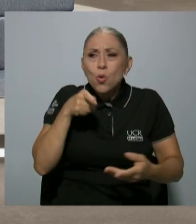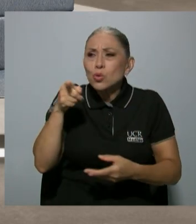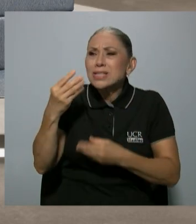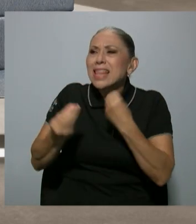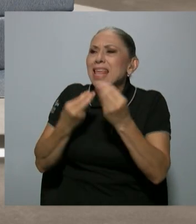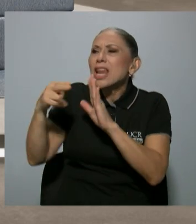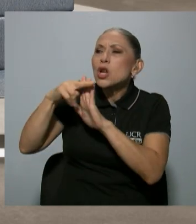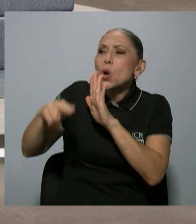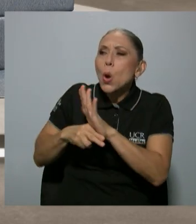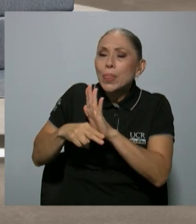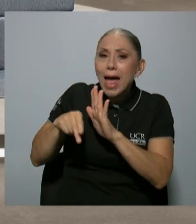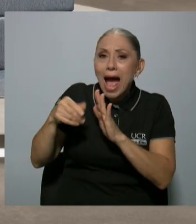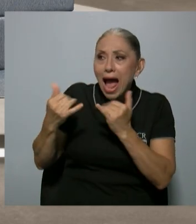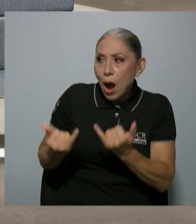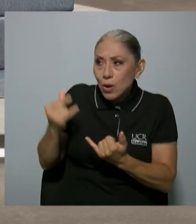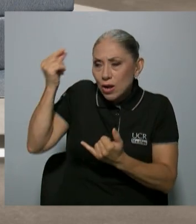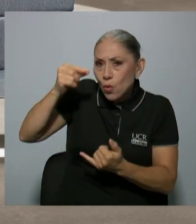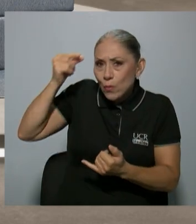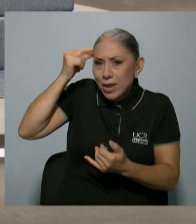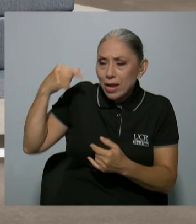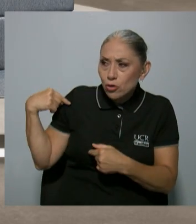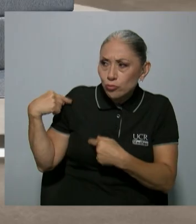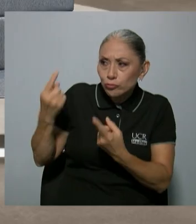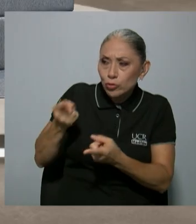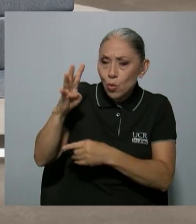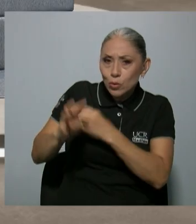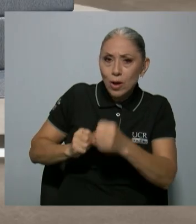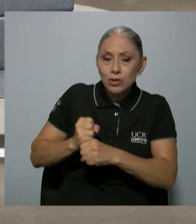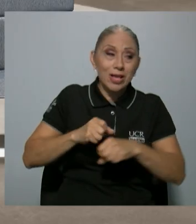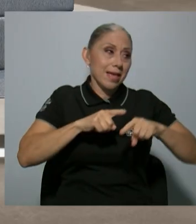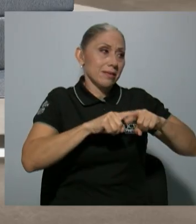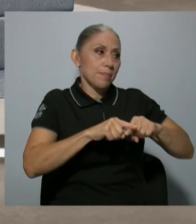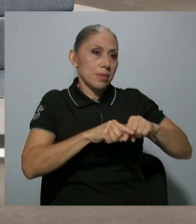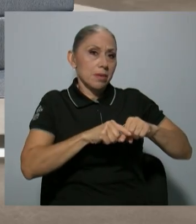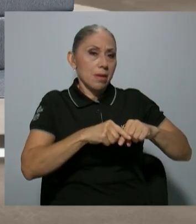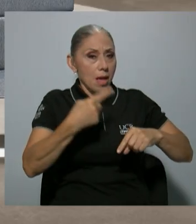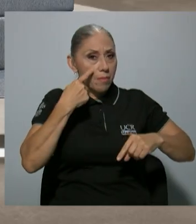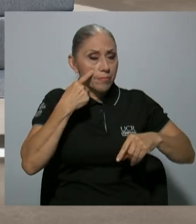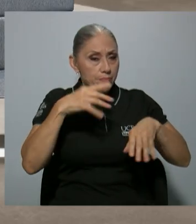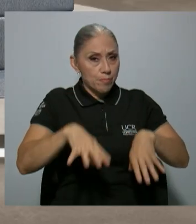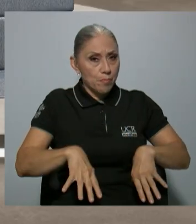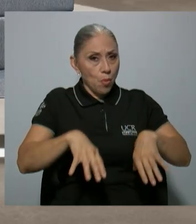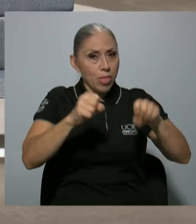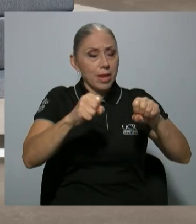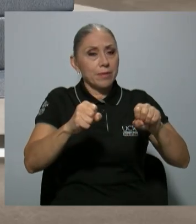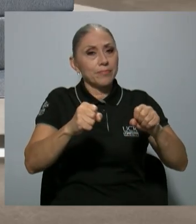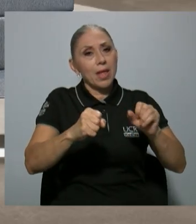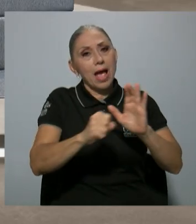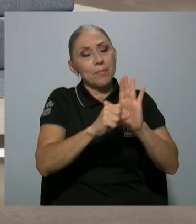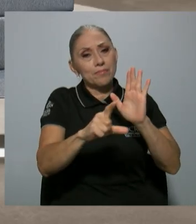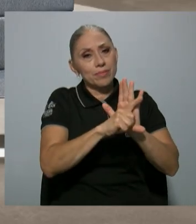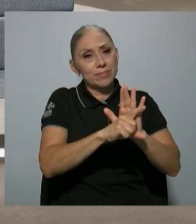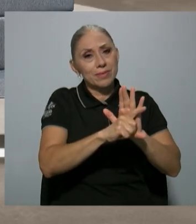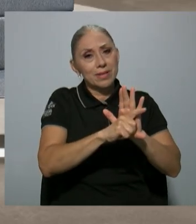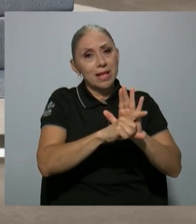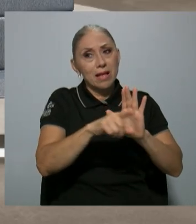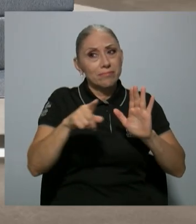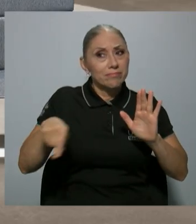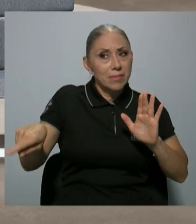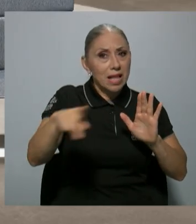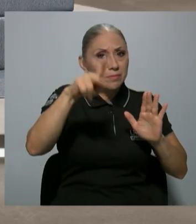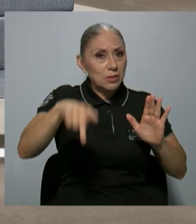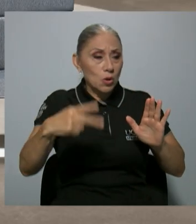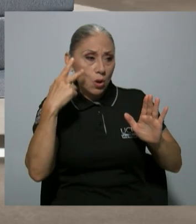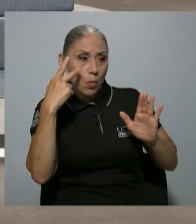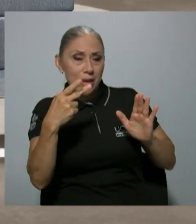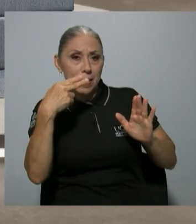Creo que eso es relativo, depende desde dónde se vea. El poder legislativo ha sido tradicionalmente mal calificado por la ciudadanía